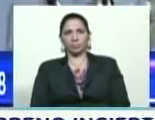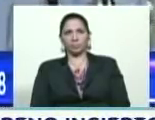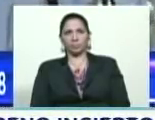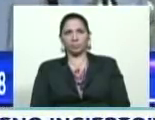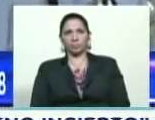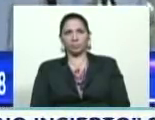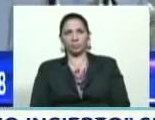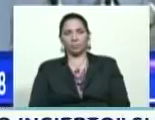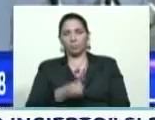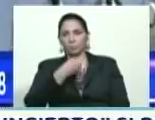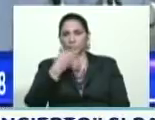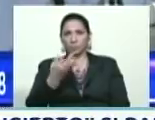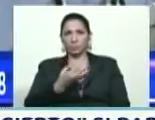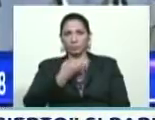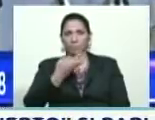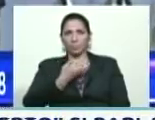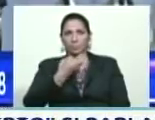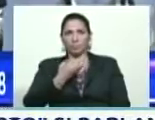buenas tardes.